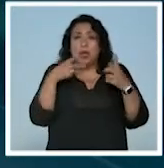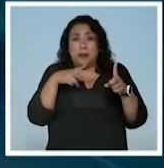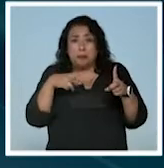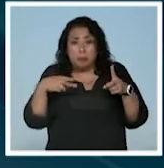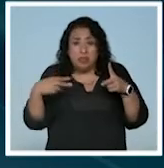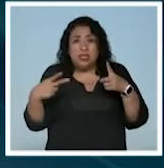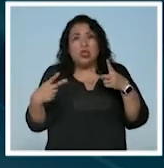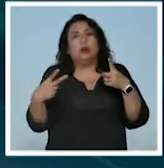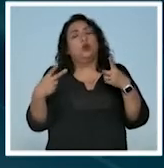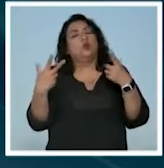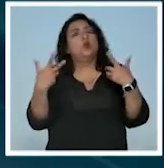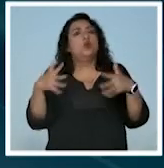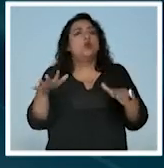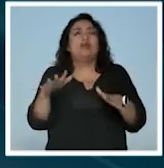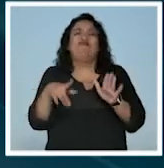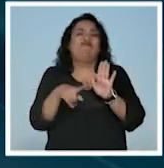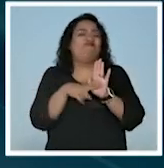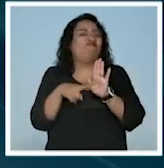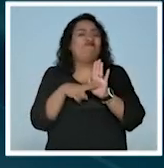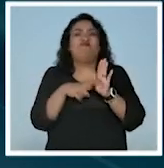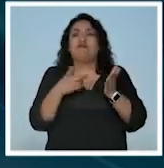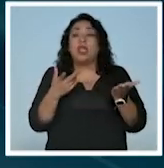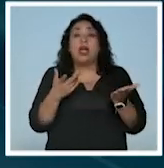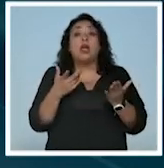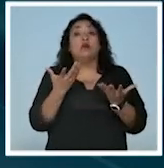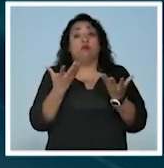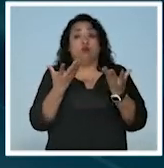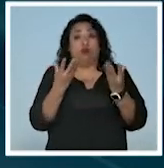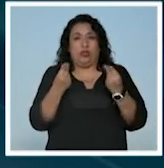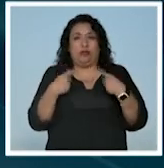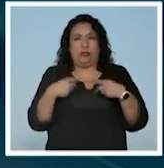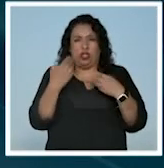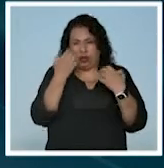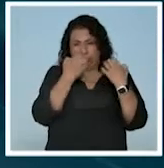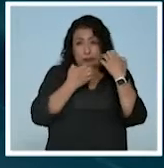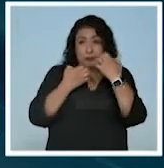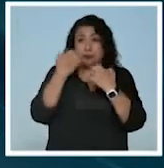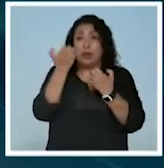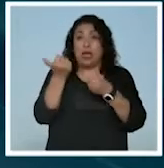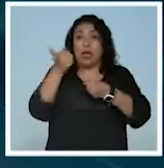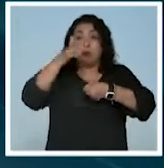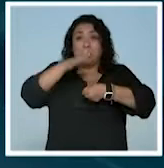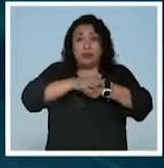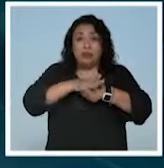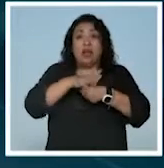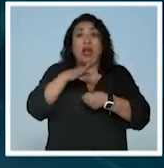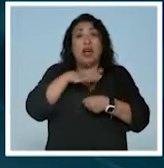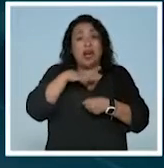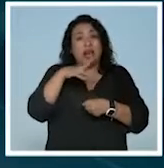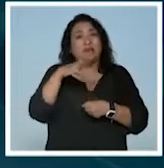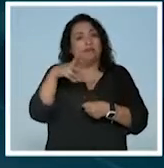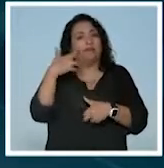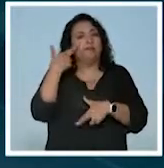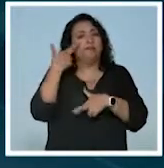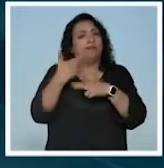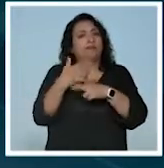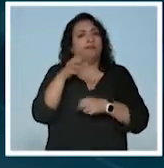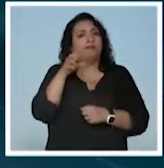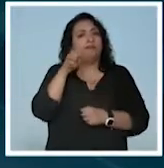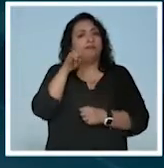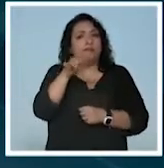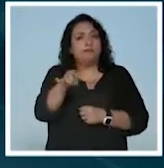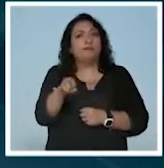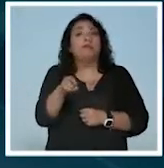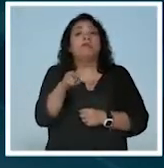perspectivas son desalentadoras. Para muchos analistas, la administración tiene una gran parte de responsabilidad